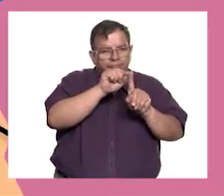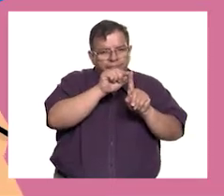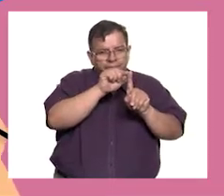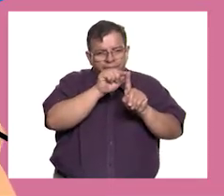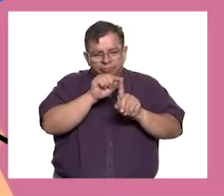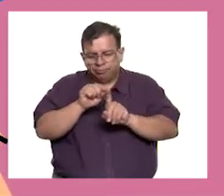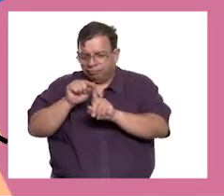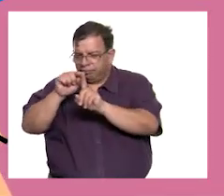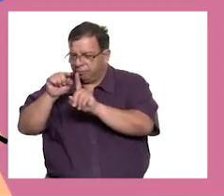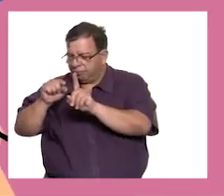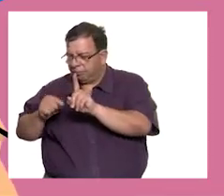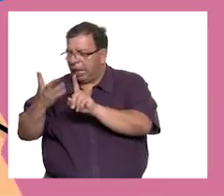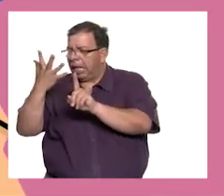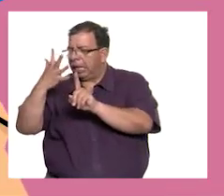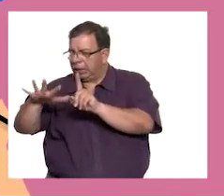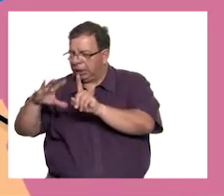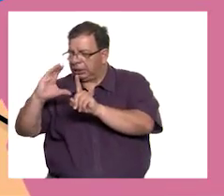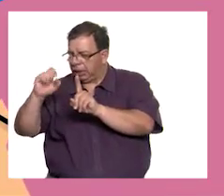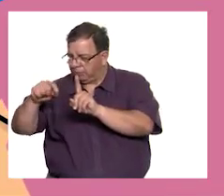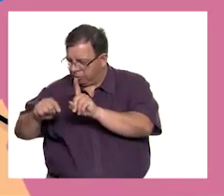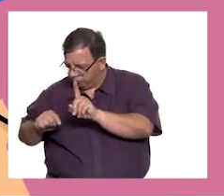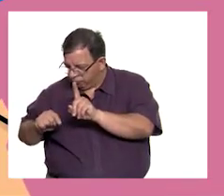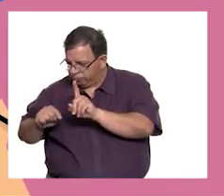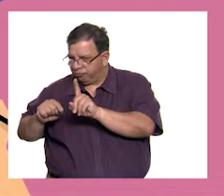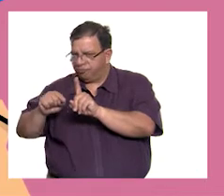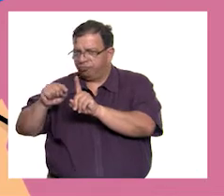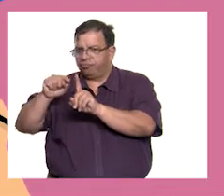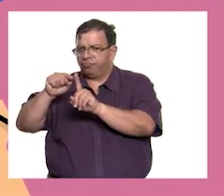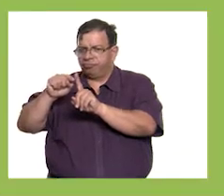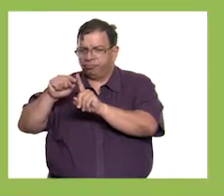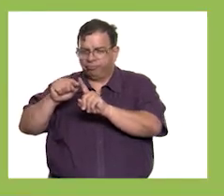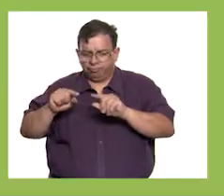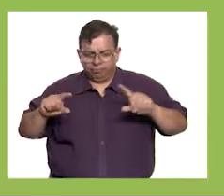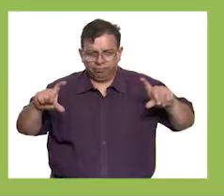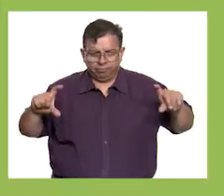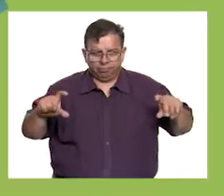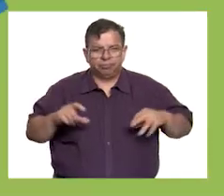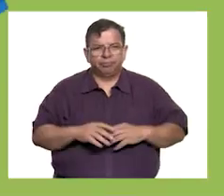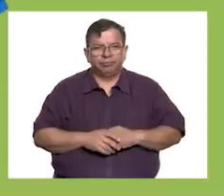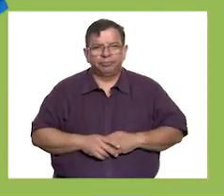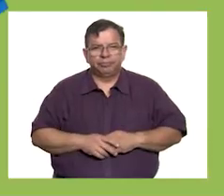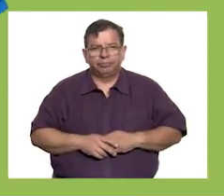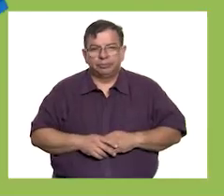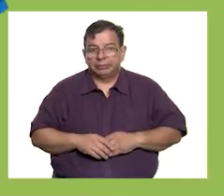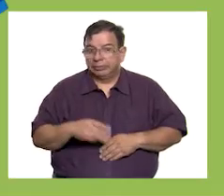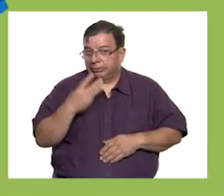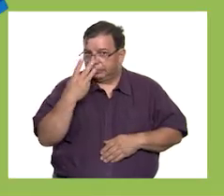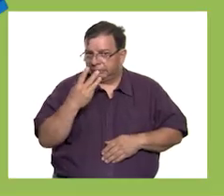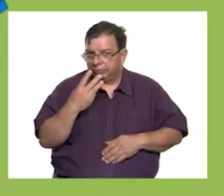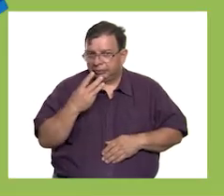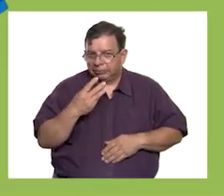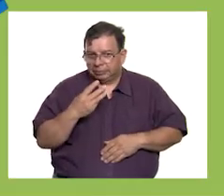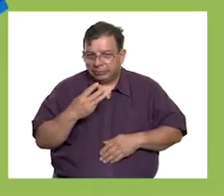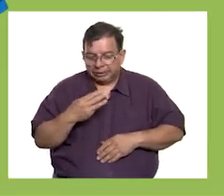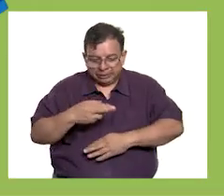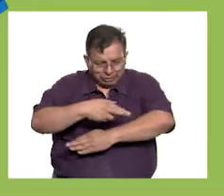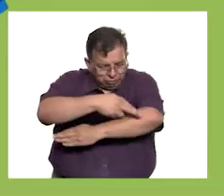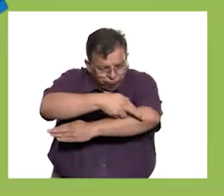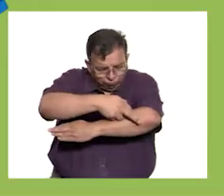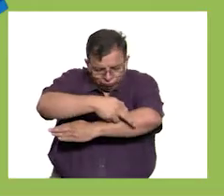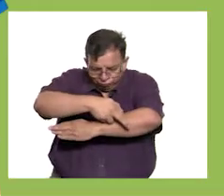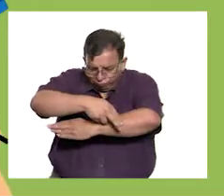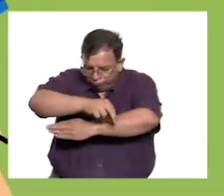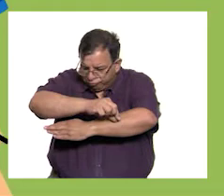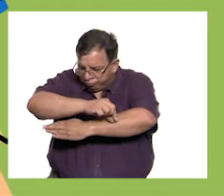arriba. Repite el paso anterior del otro lado de la playera. 3. Traza la línea